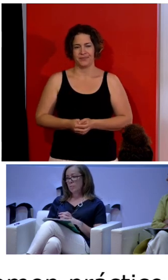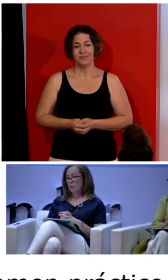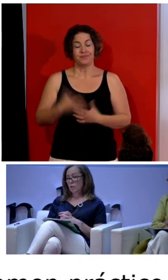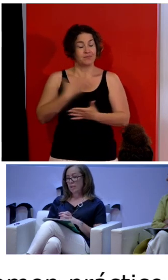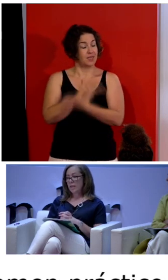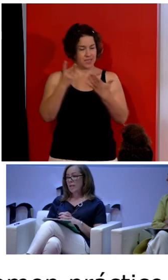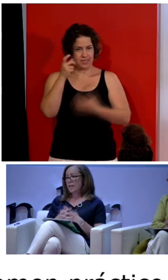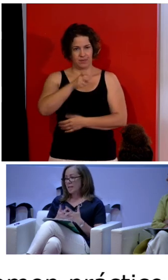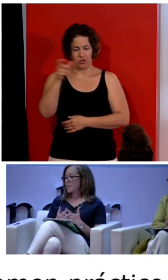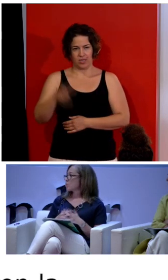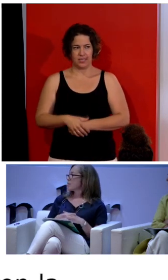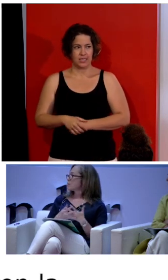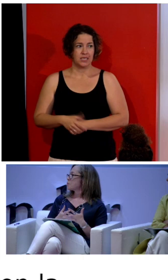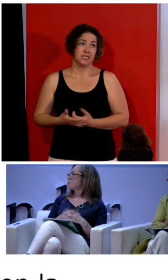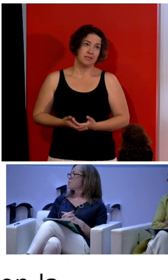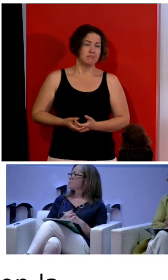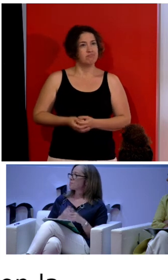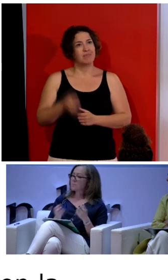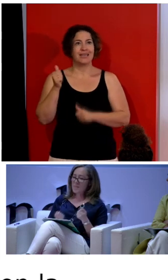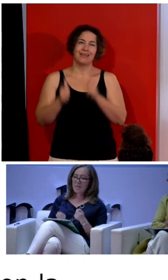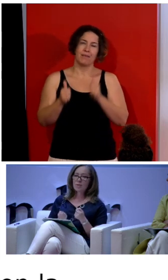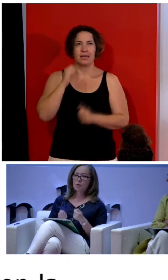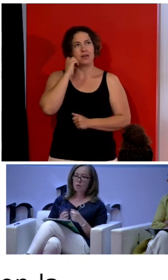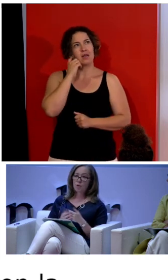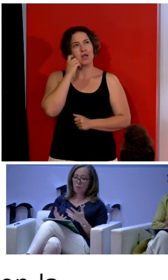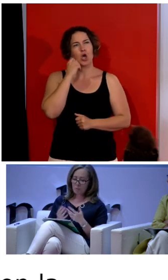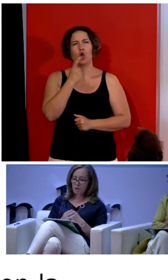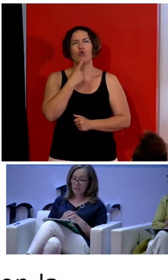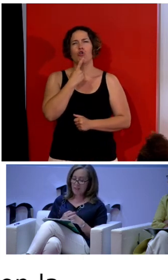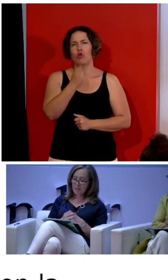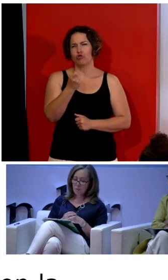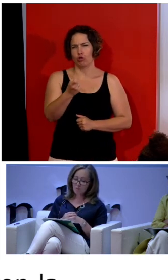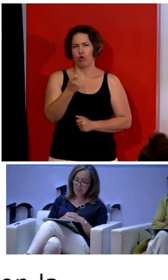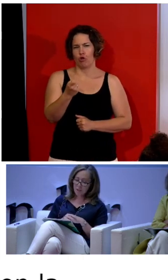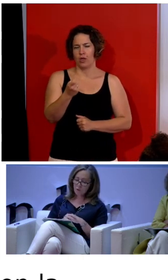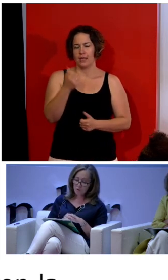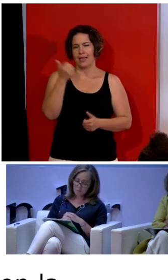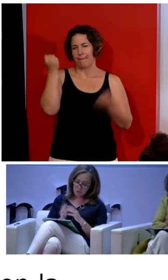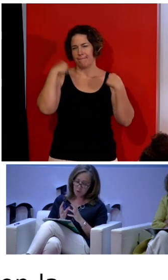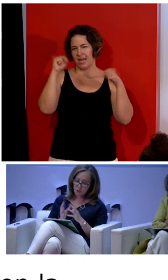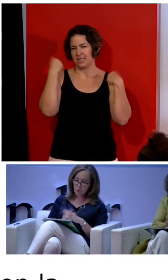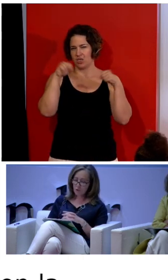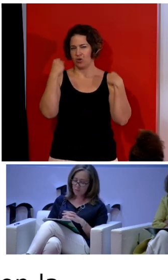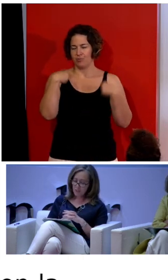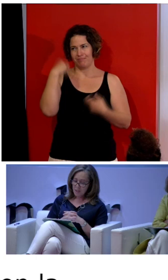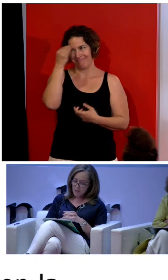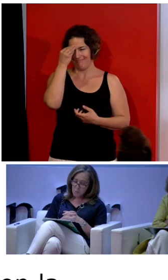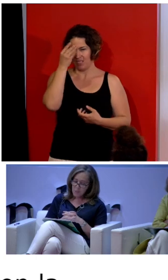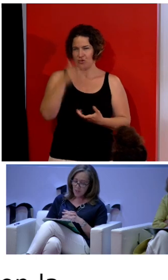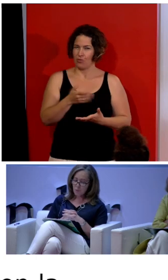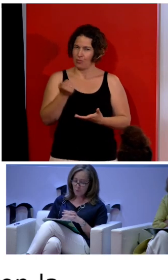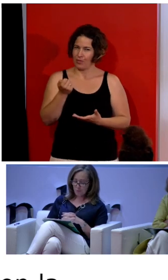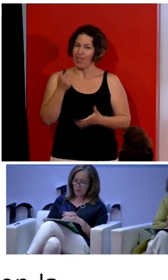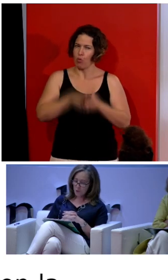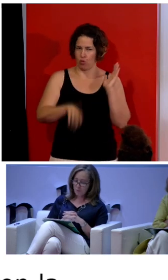17 personas. Quizá el examen nos costó, vamos, que el examen práctico yo creo que a lo mejor